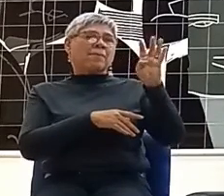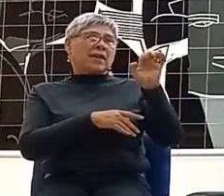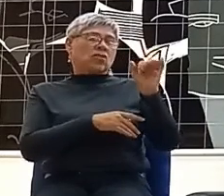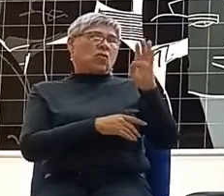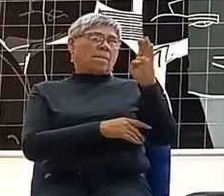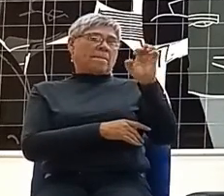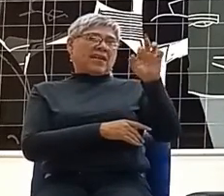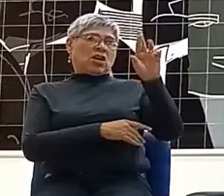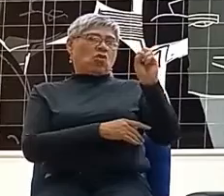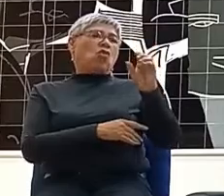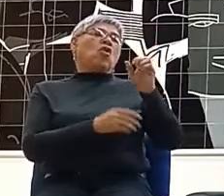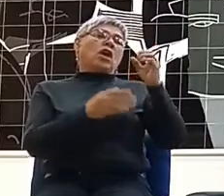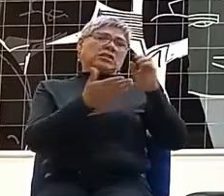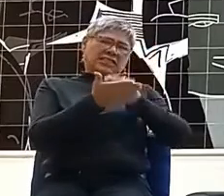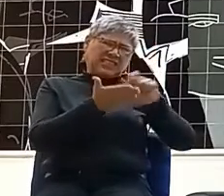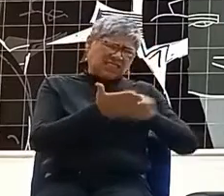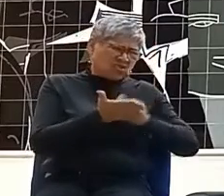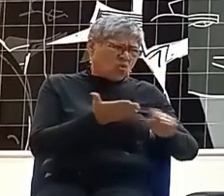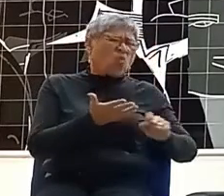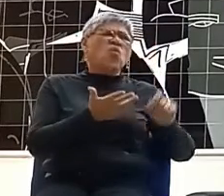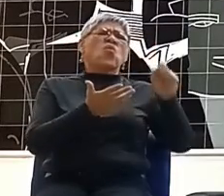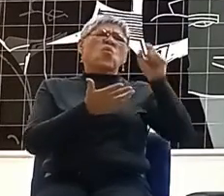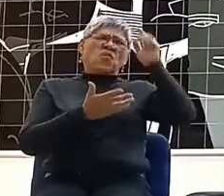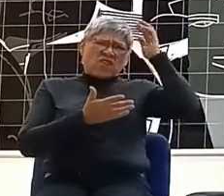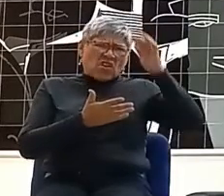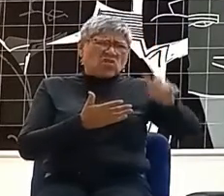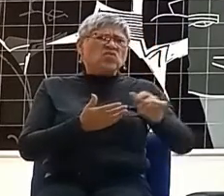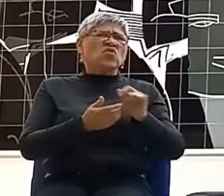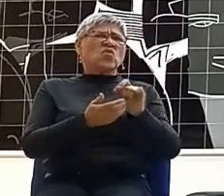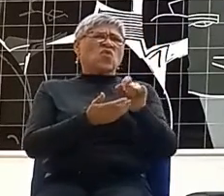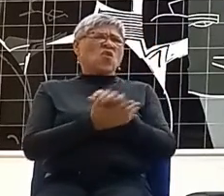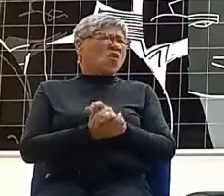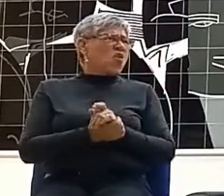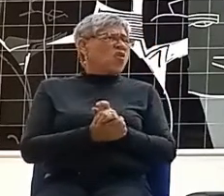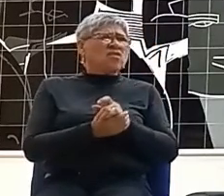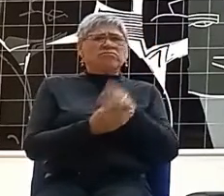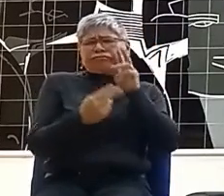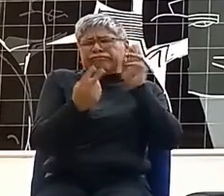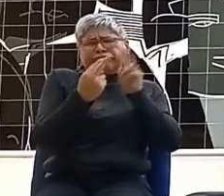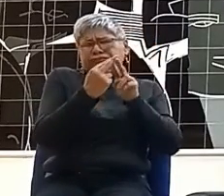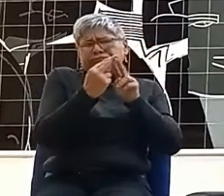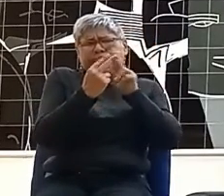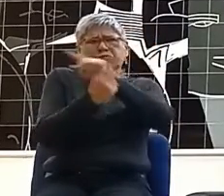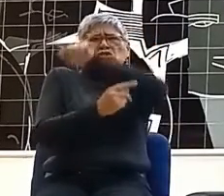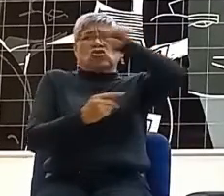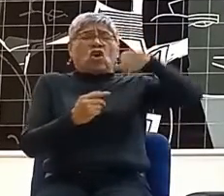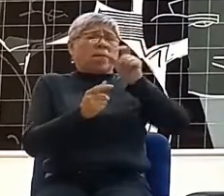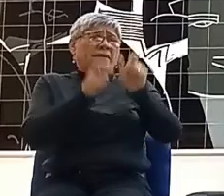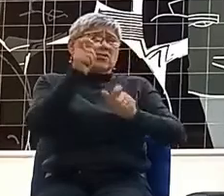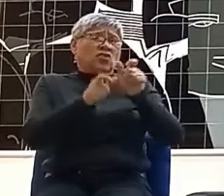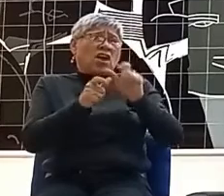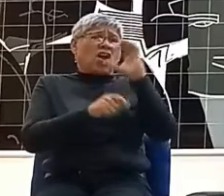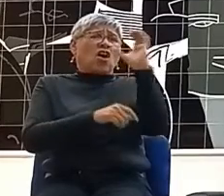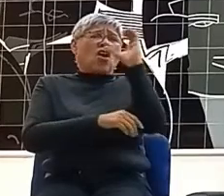un filósofo, un profesor muy conocido en nuestro ámbito del eje cafetero.